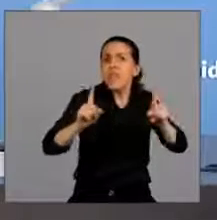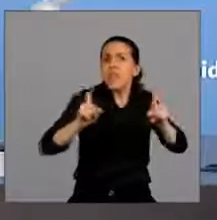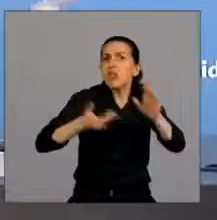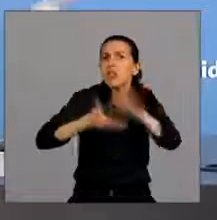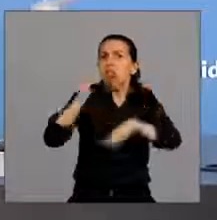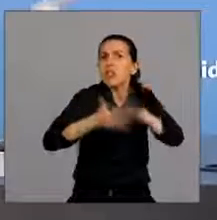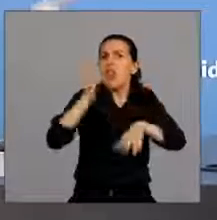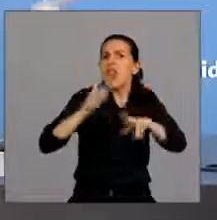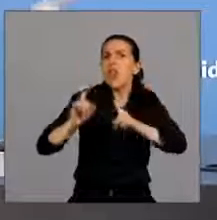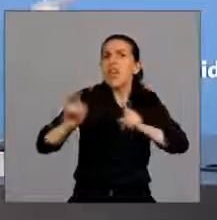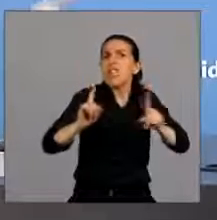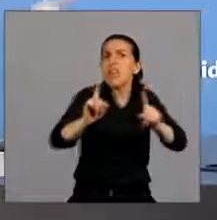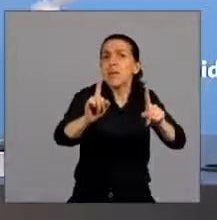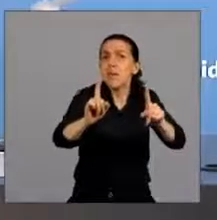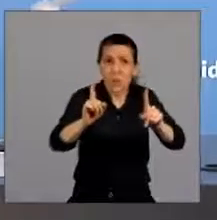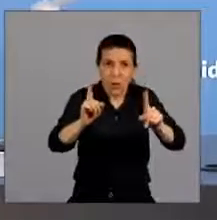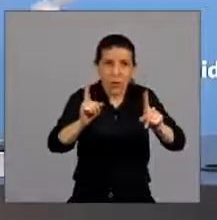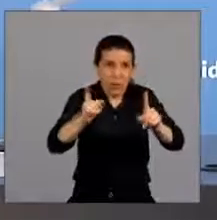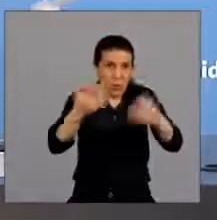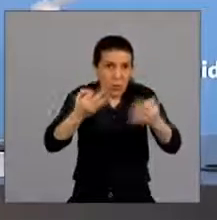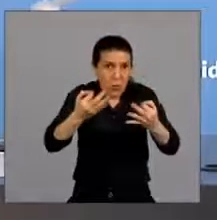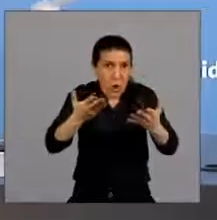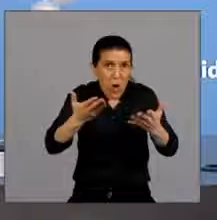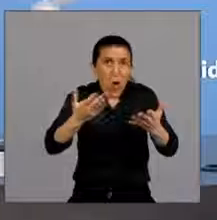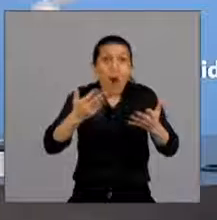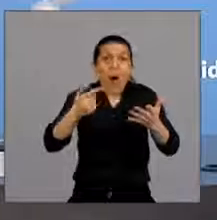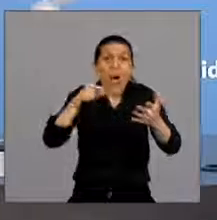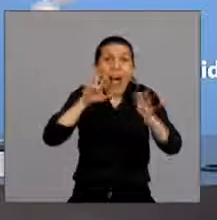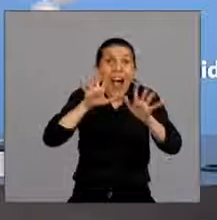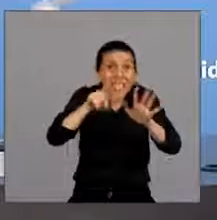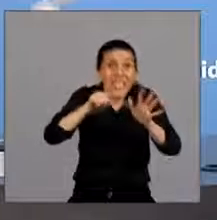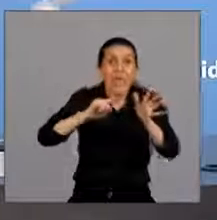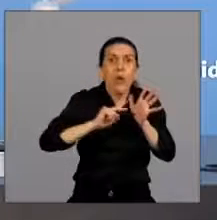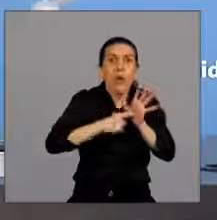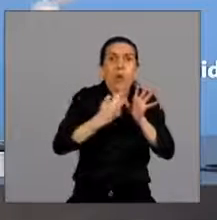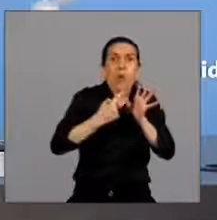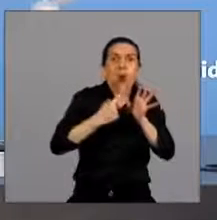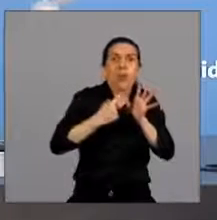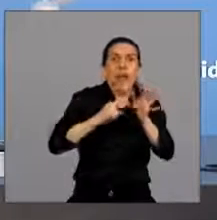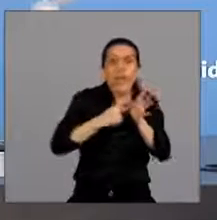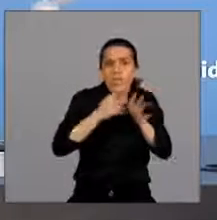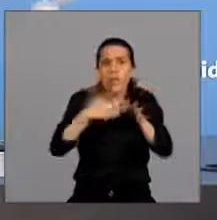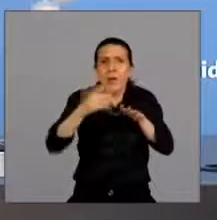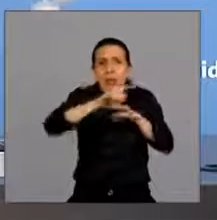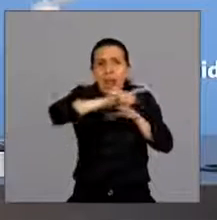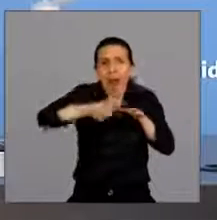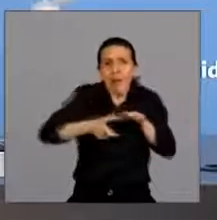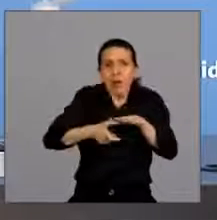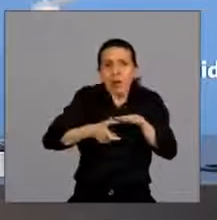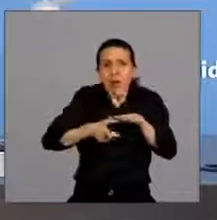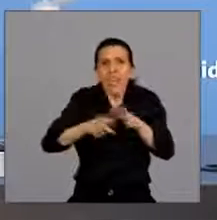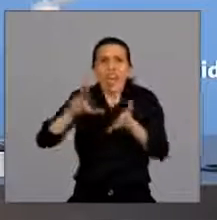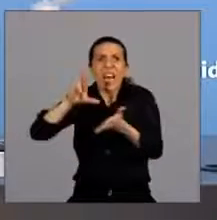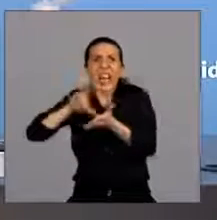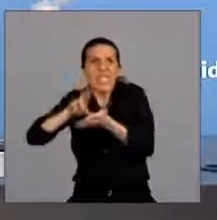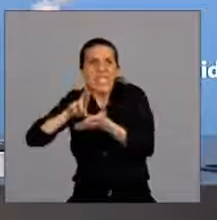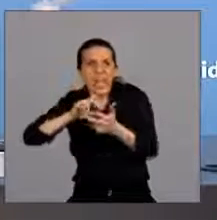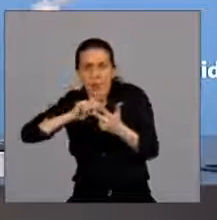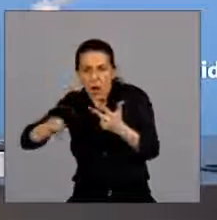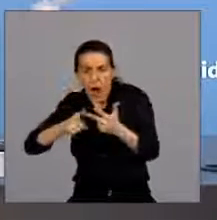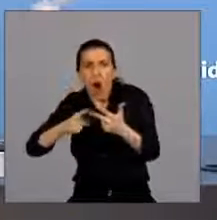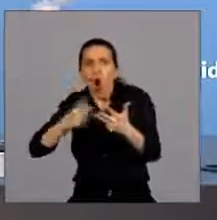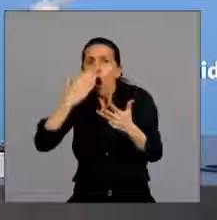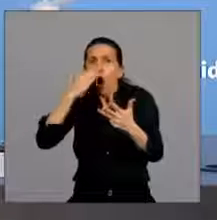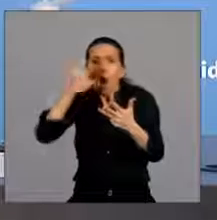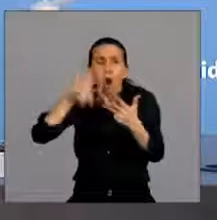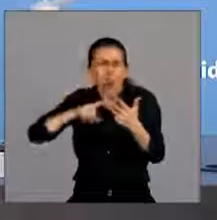poco. Eso no lo podemos hacer en la Ciudad de Buenos Aires, no lo podemos hacer en el Gran Buenos Aires, no lo podemos hacer en Resistencia, no lo podemos hacer en